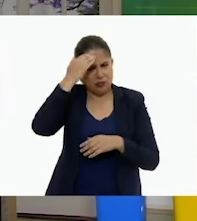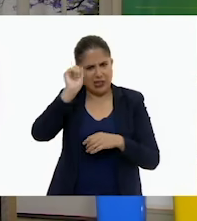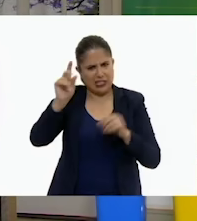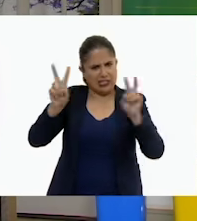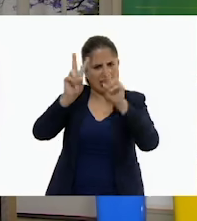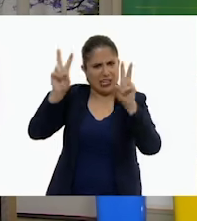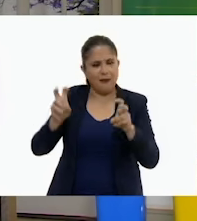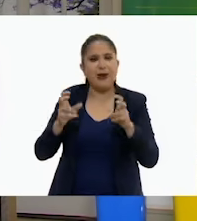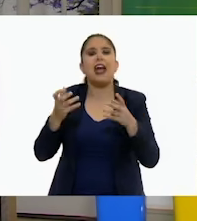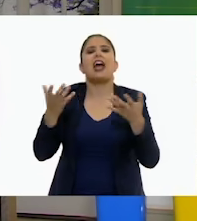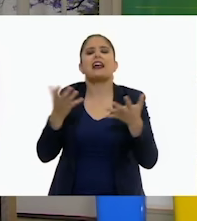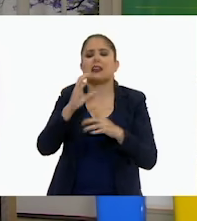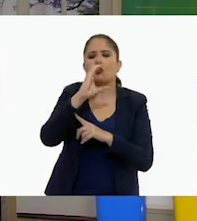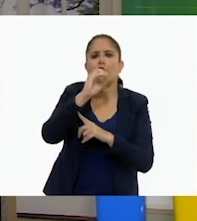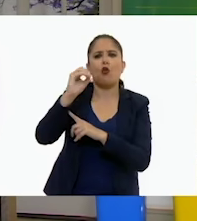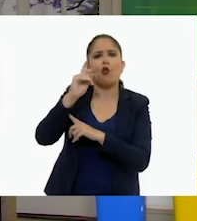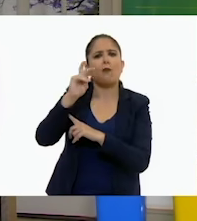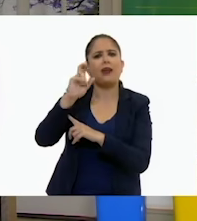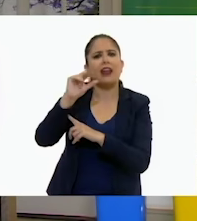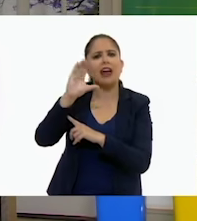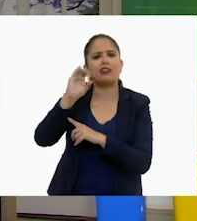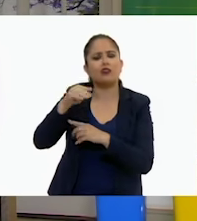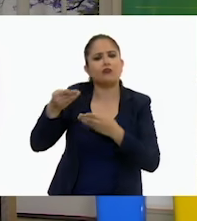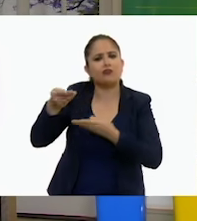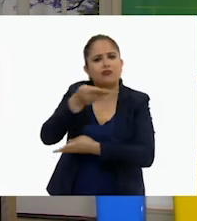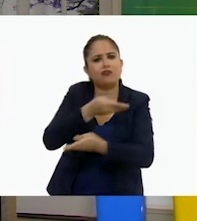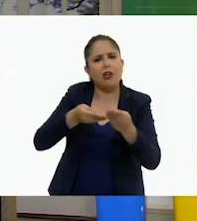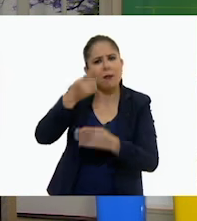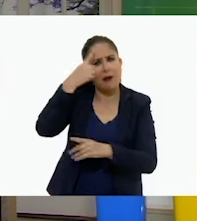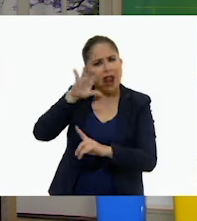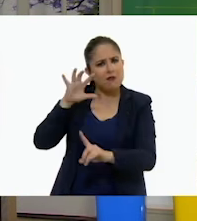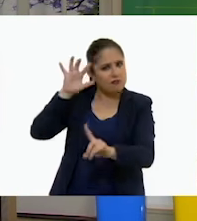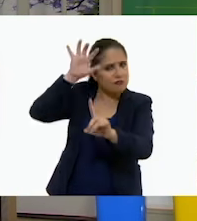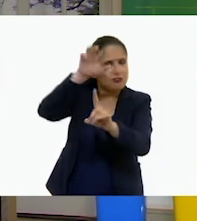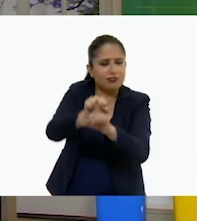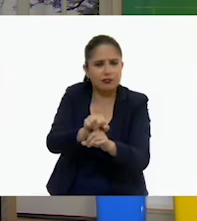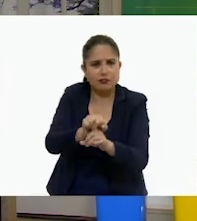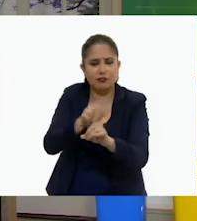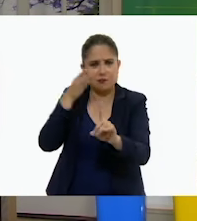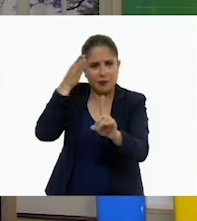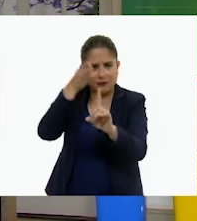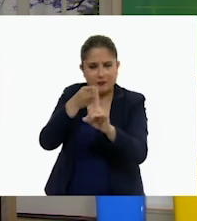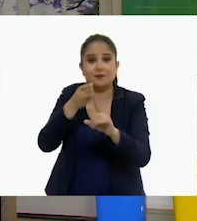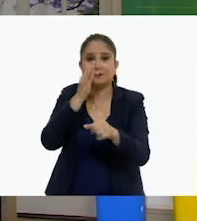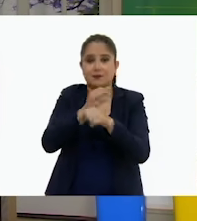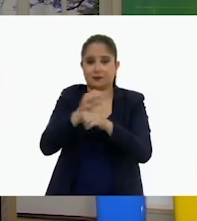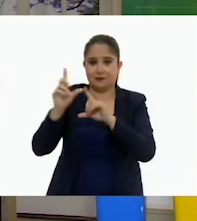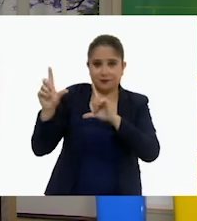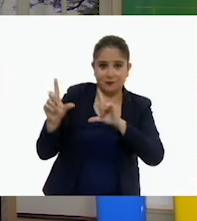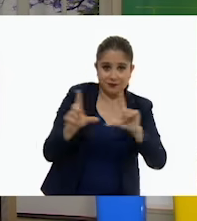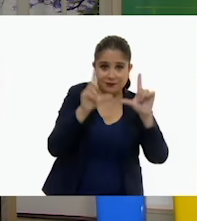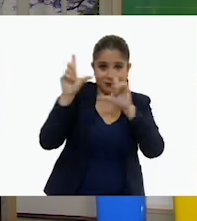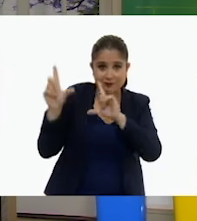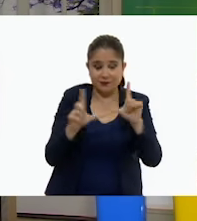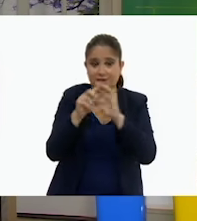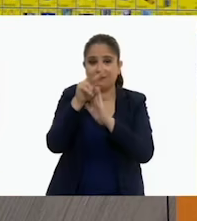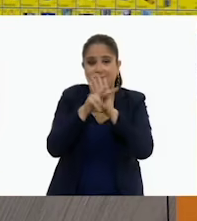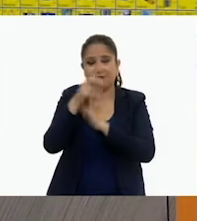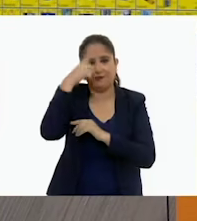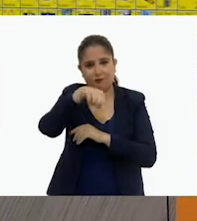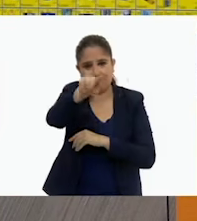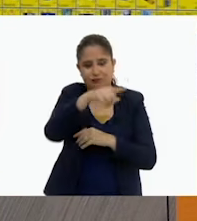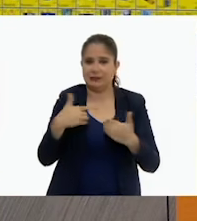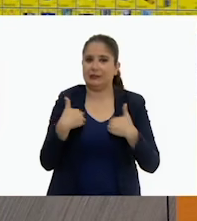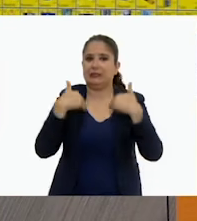importancia de la cooperación para alcanzar una meta. Para ello, vamos a mostrarte videos que te ayudarán a entender más sobre este tema.